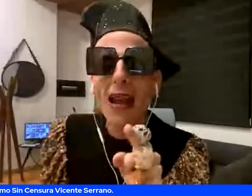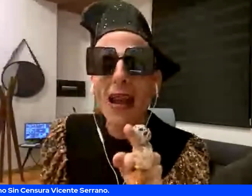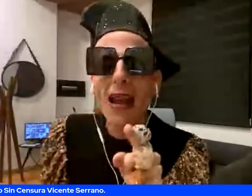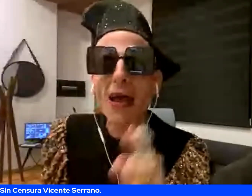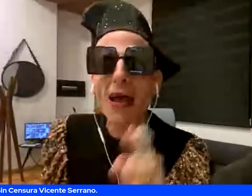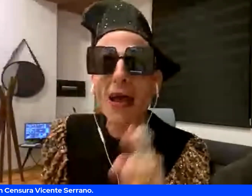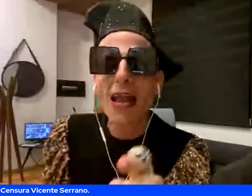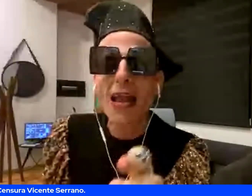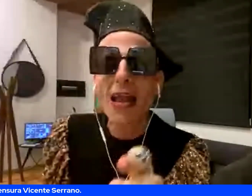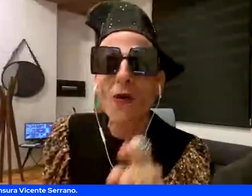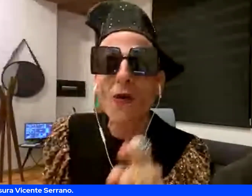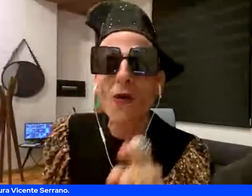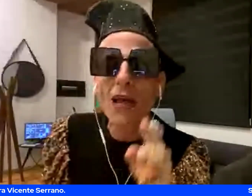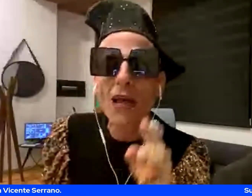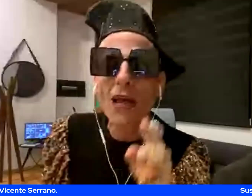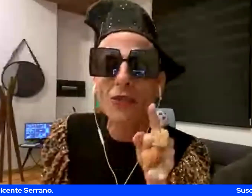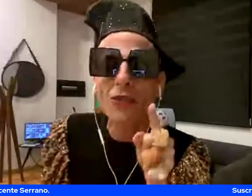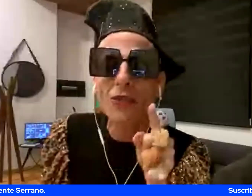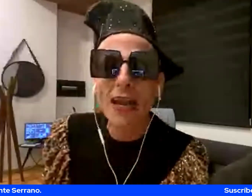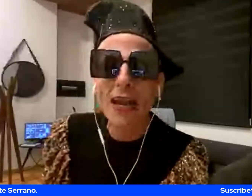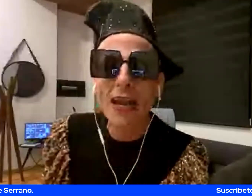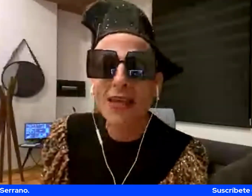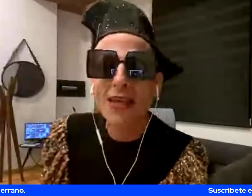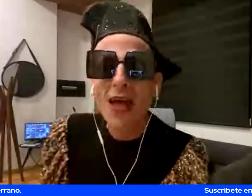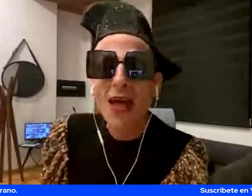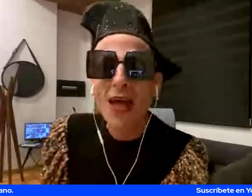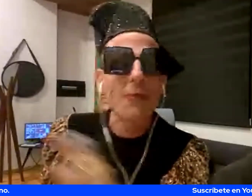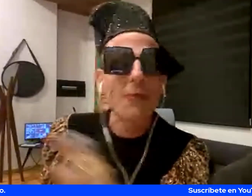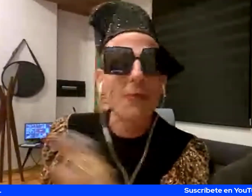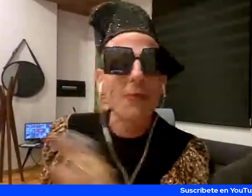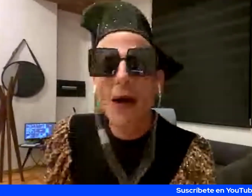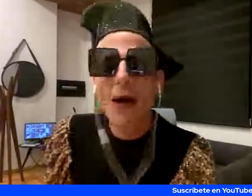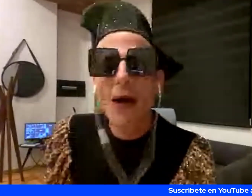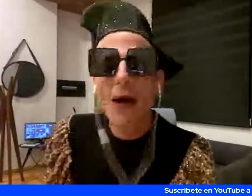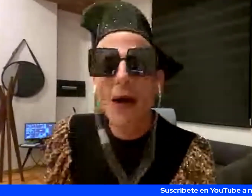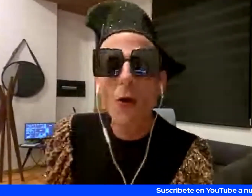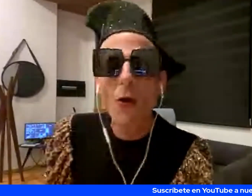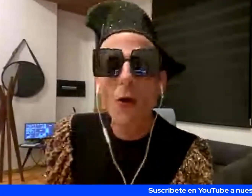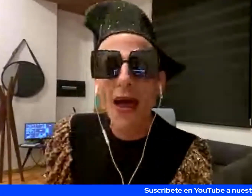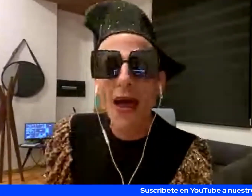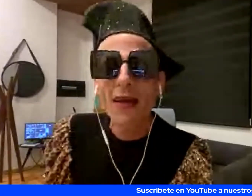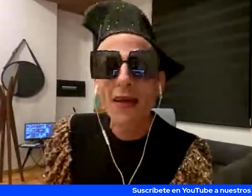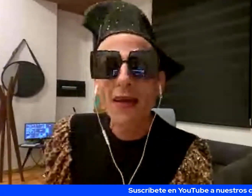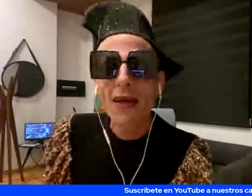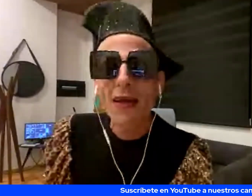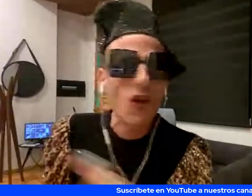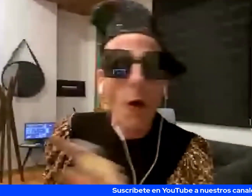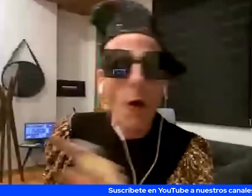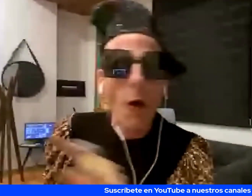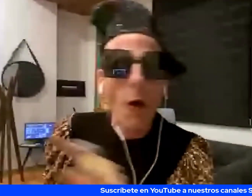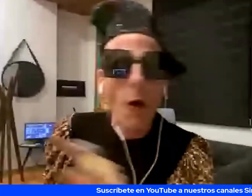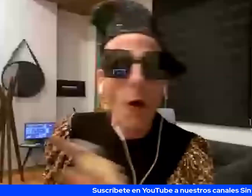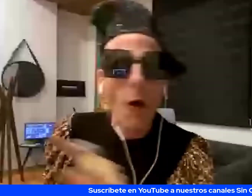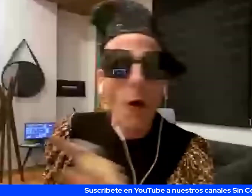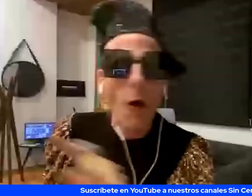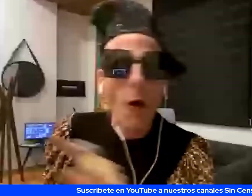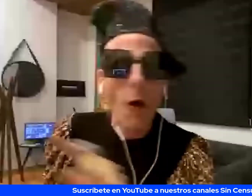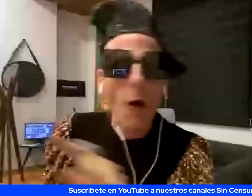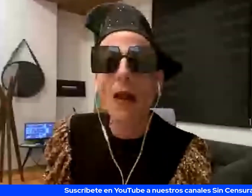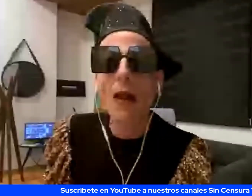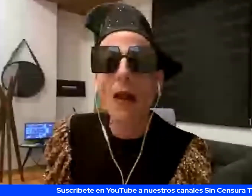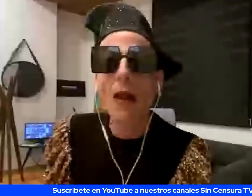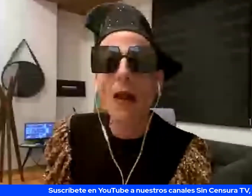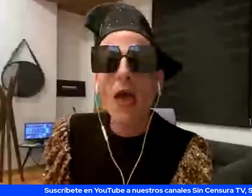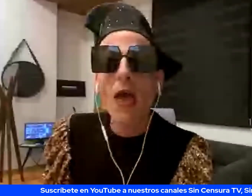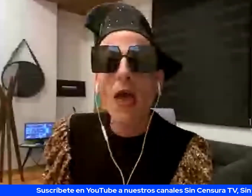la balanza, vean el Banco de México y sus reservas. A mí no me van a dar la vuelta. No me la van a dar y no quiero que se la